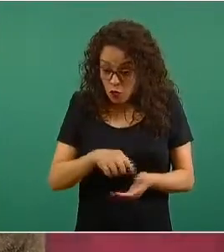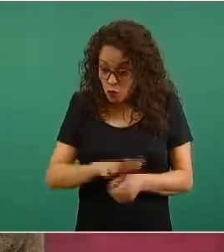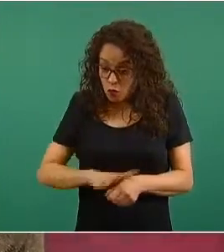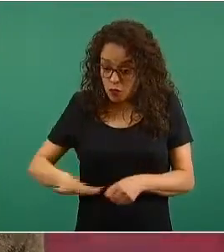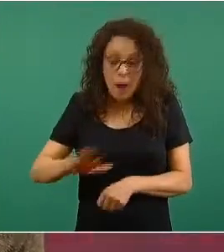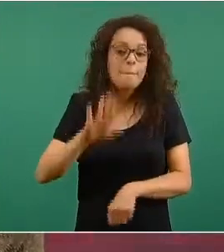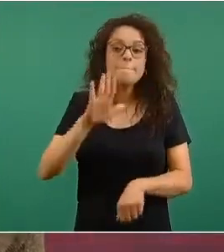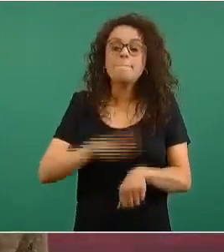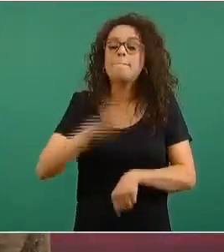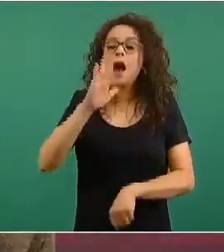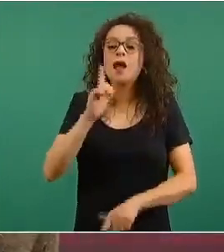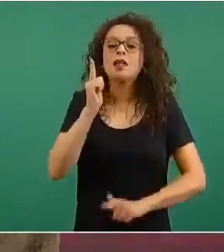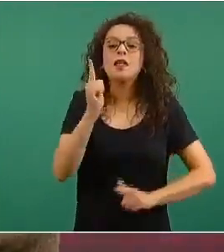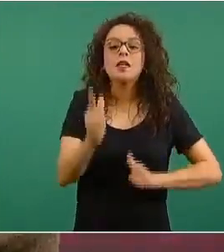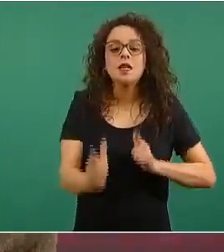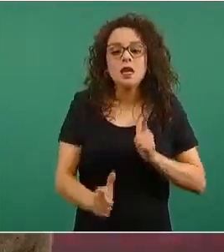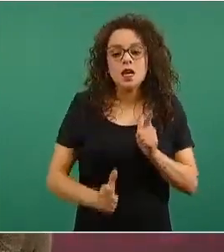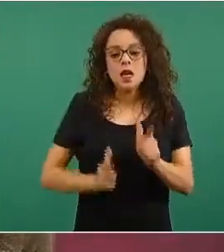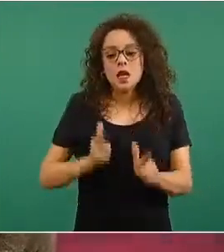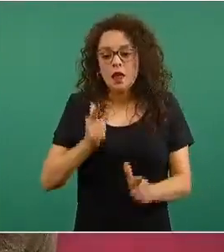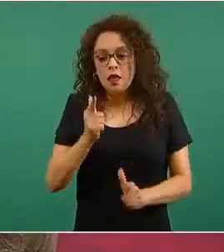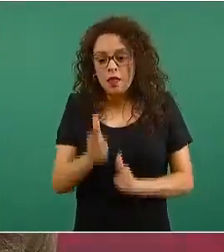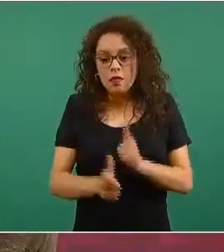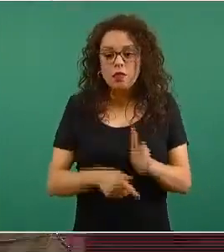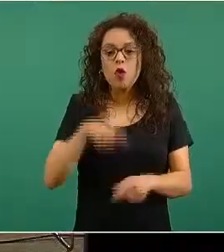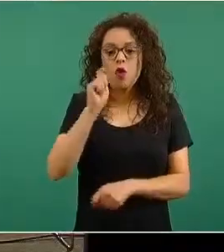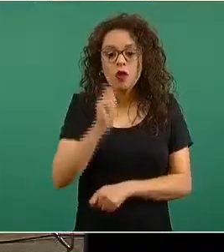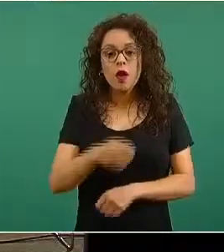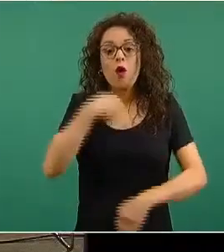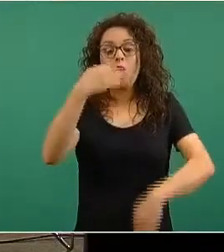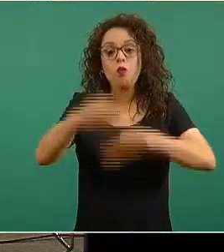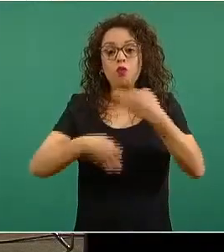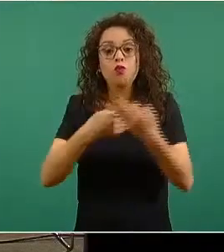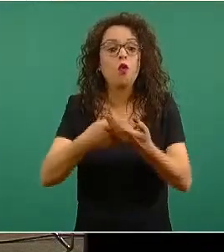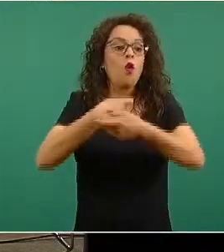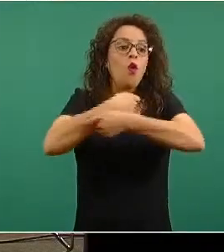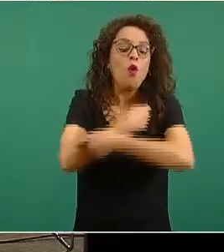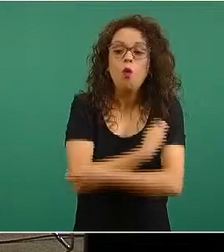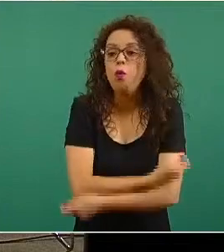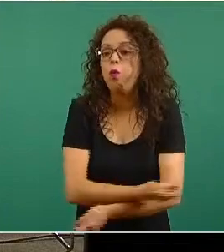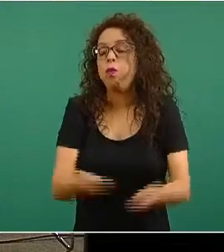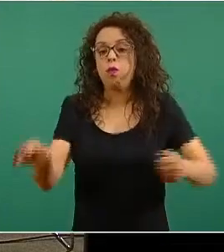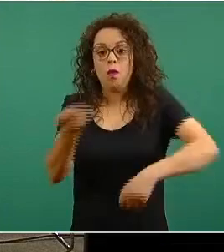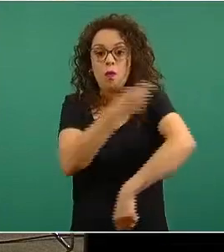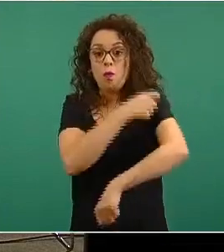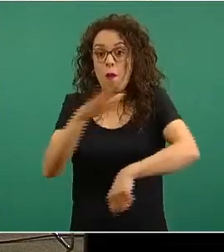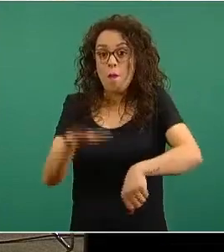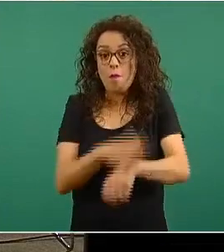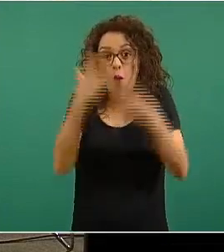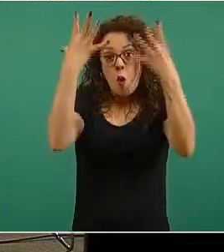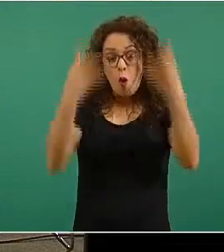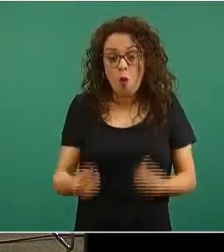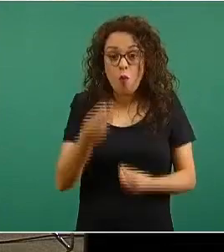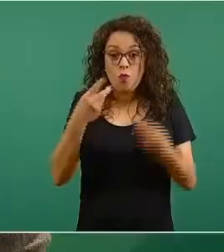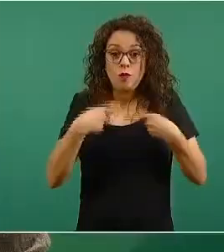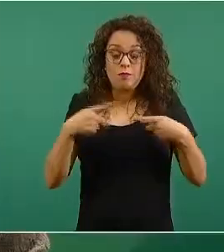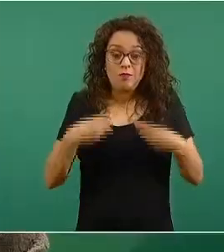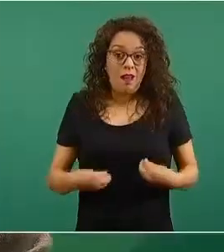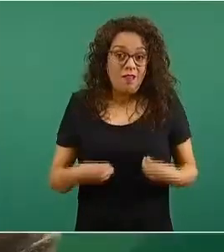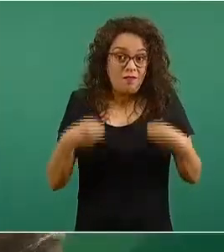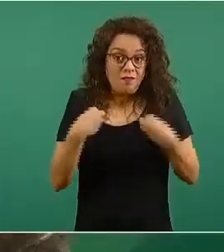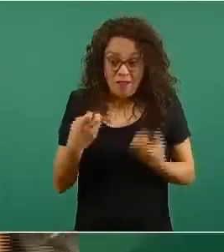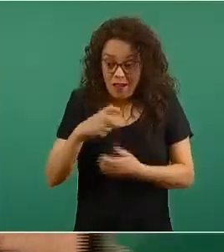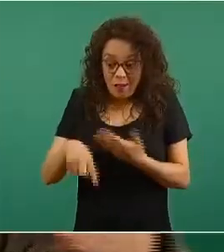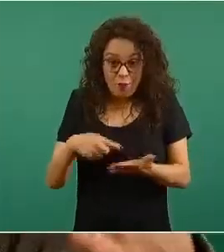lento la cobertura de vacunación, porque la meta es grande, hay más población, comparado